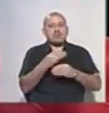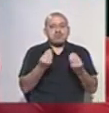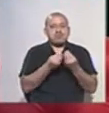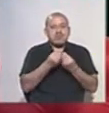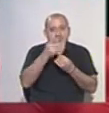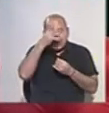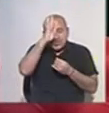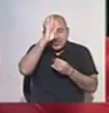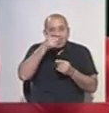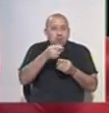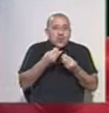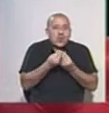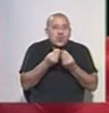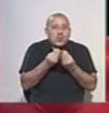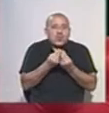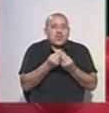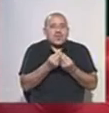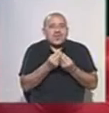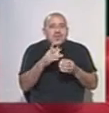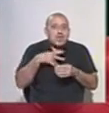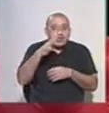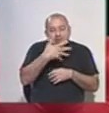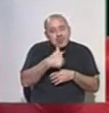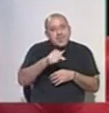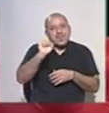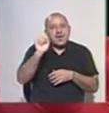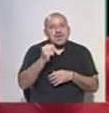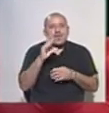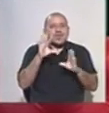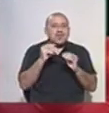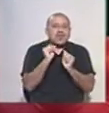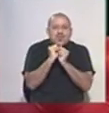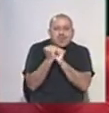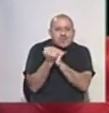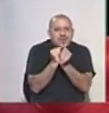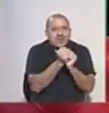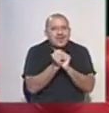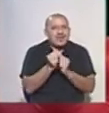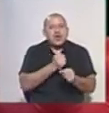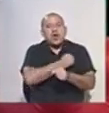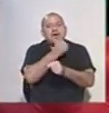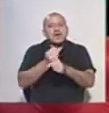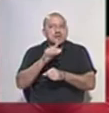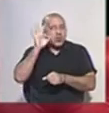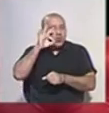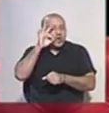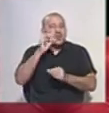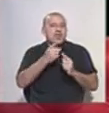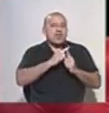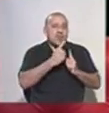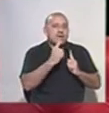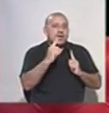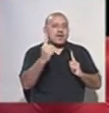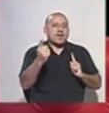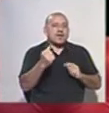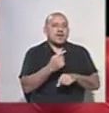así para nada, nos llevaban como de garrón, ¿viste? Y todos apretados así hasta Durazno, que era un viaje. Ahora Durazno es un viaje